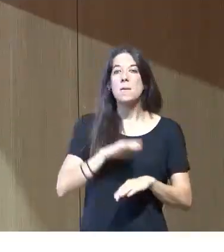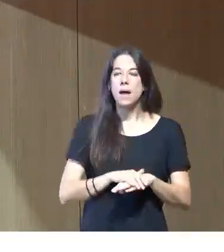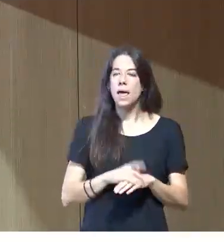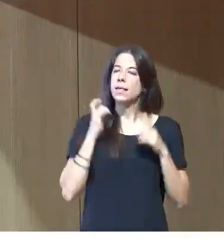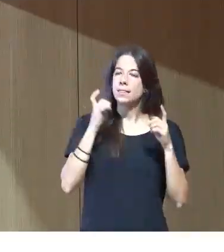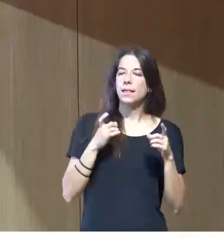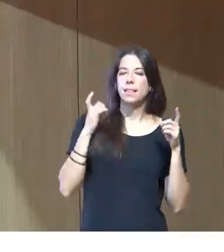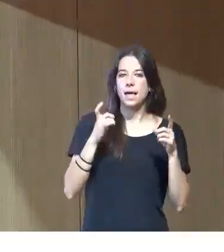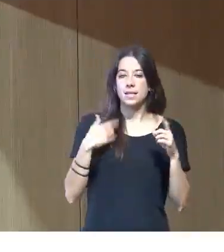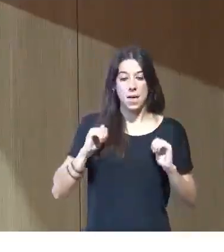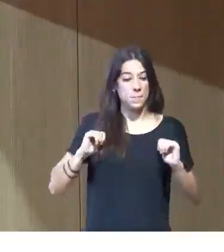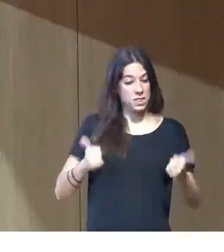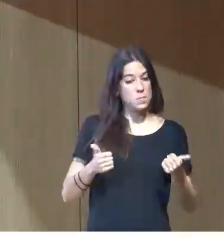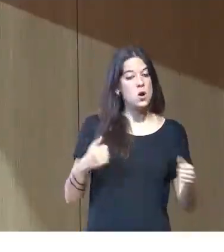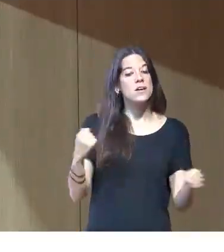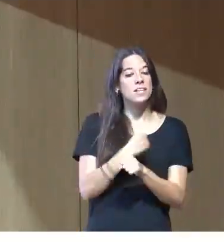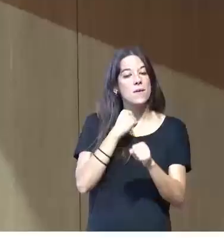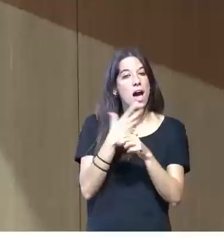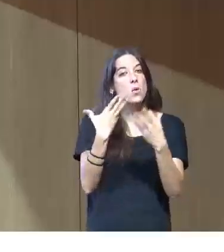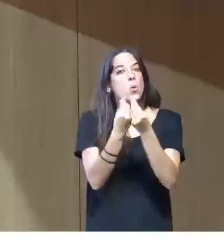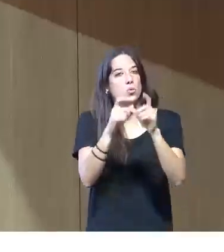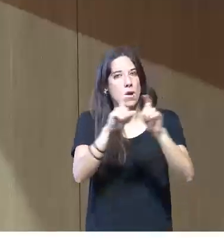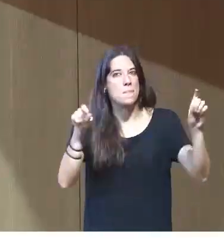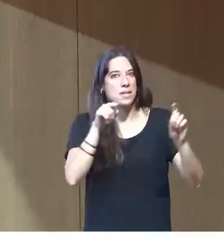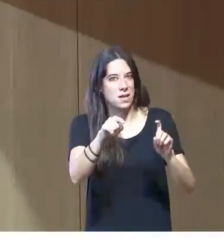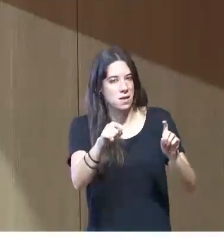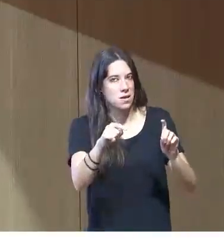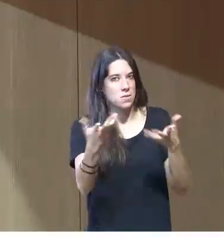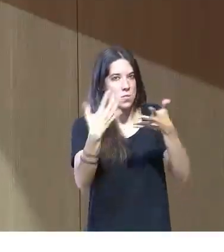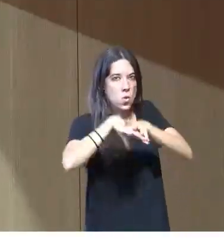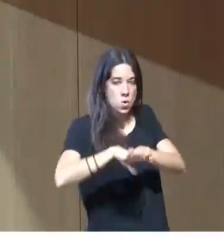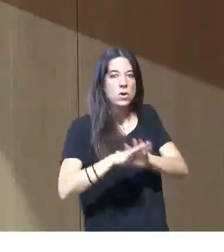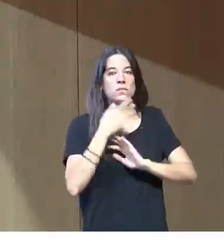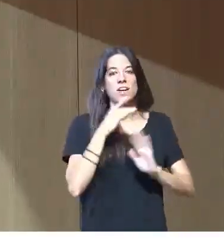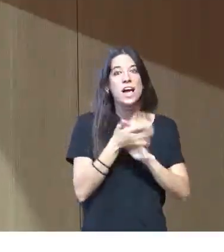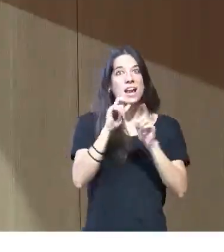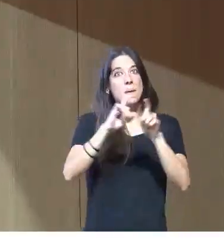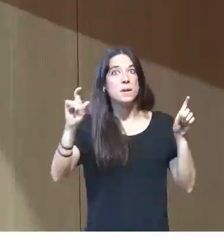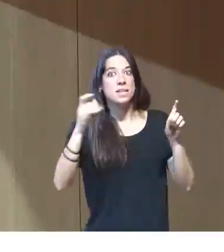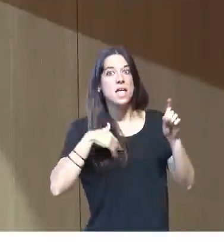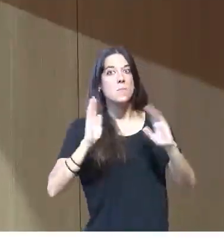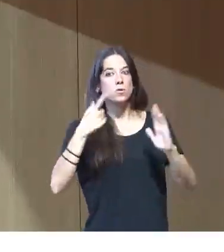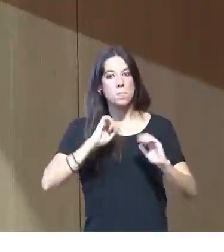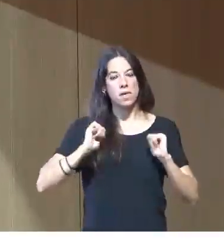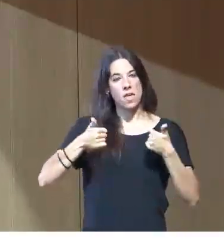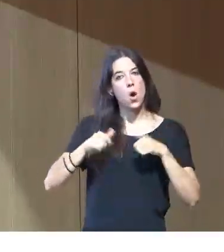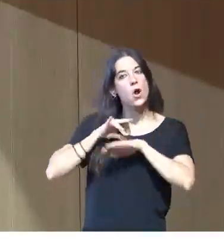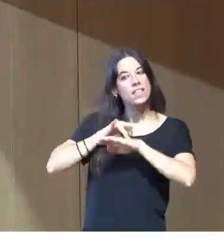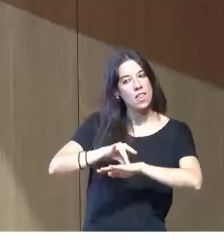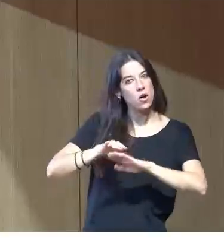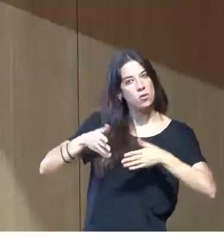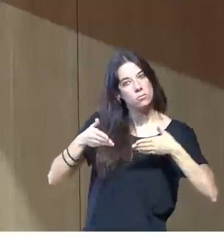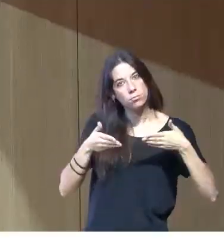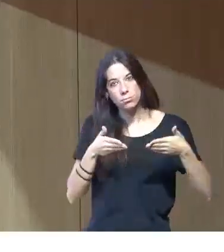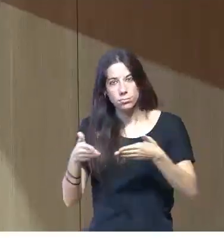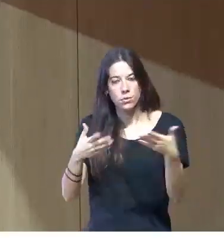el principio con la empresa es decir la empresa tiene que estar desde el momento en el que nosotros iniciamos la orientación con los